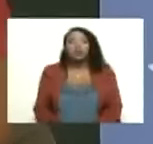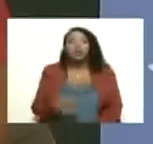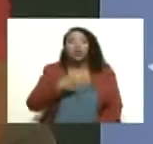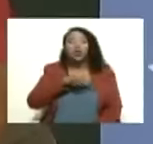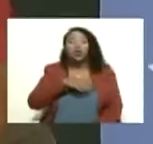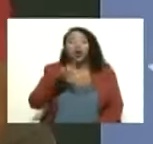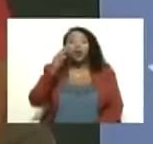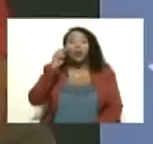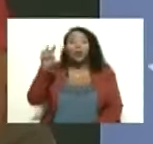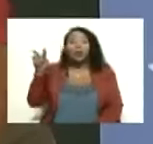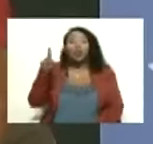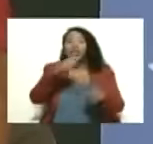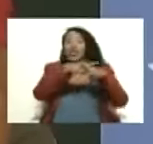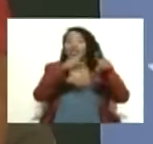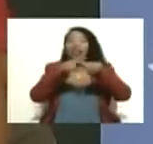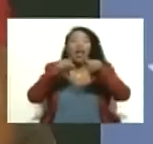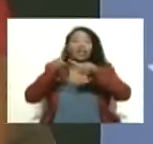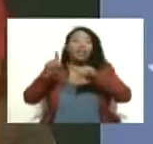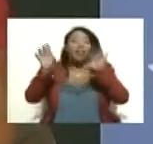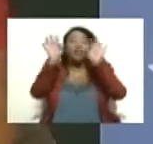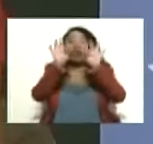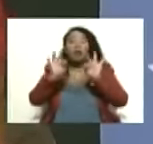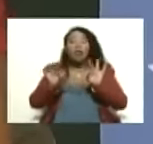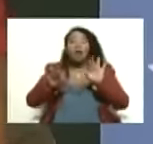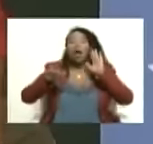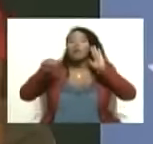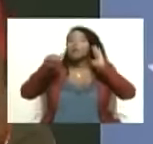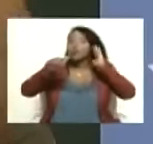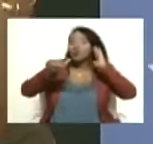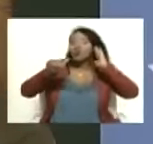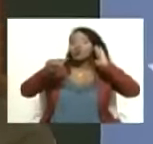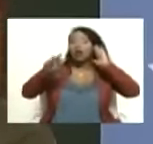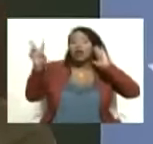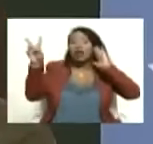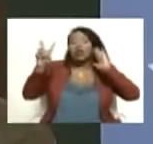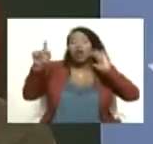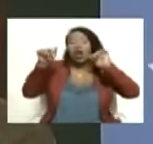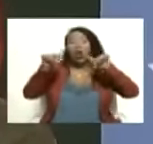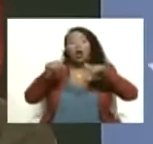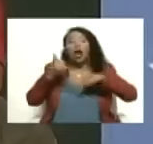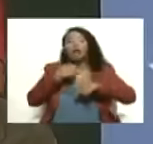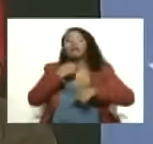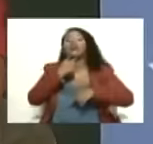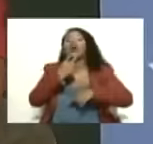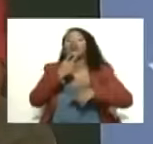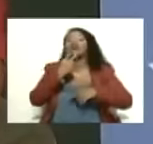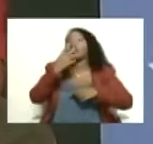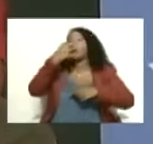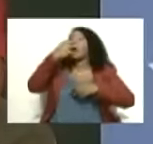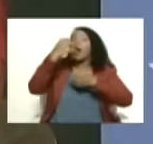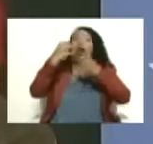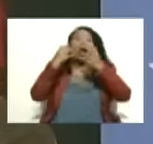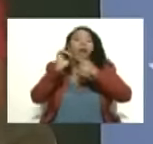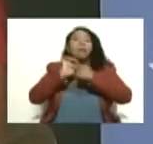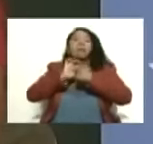diversos géneros y diversas canciones de artistas venezolanos que hoy ponen su voz para Elevar un mensaje al mundo los venezolanos